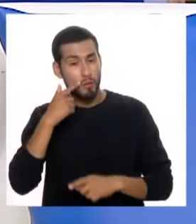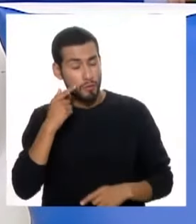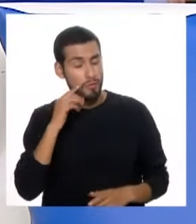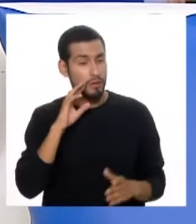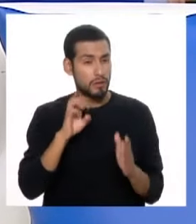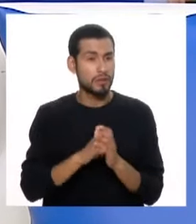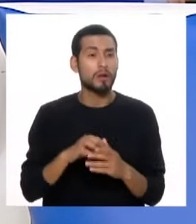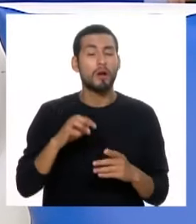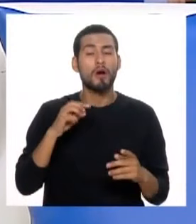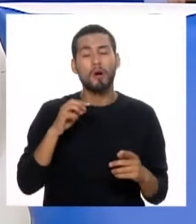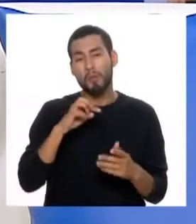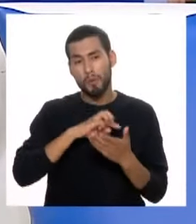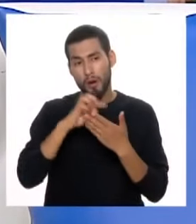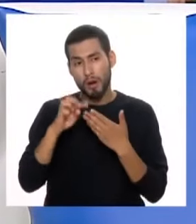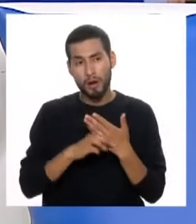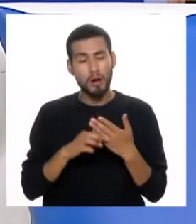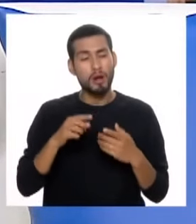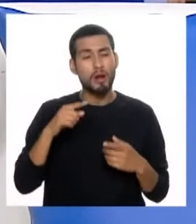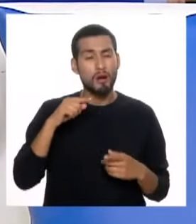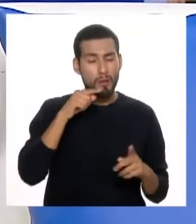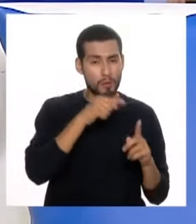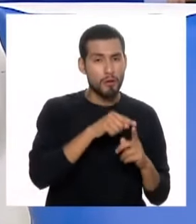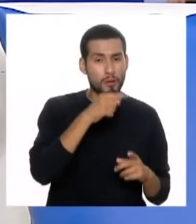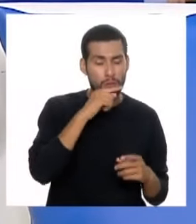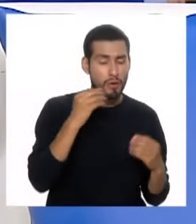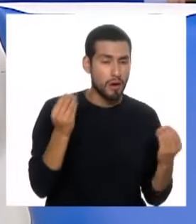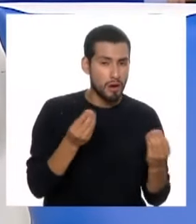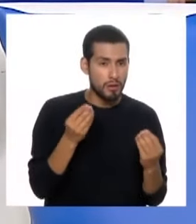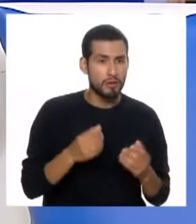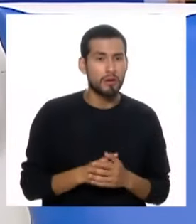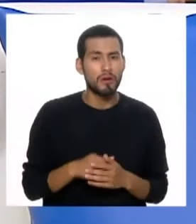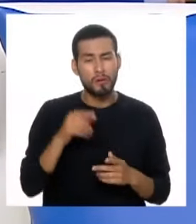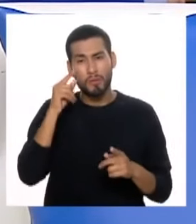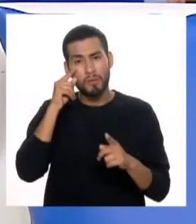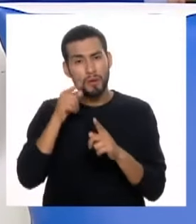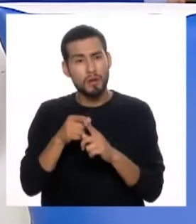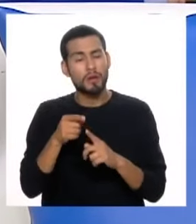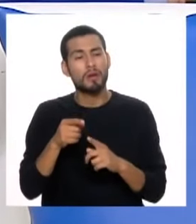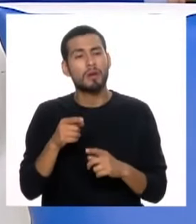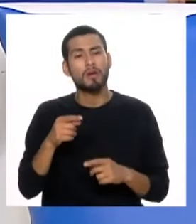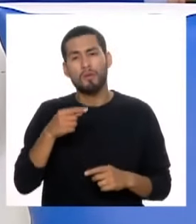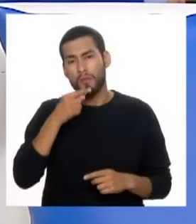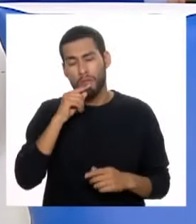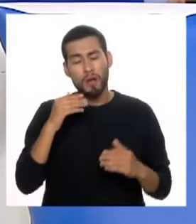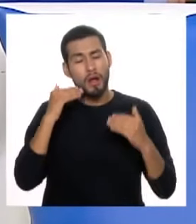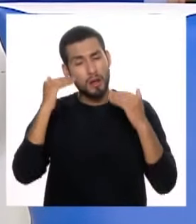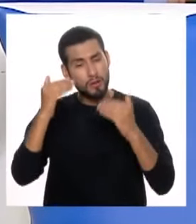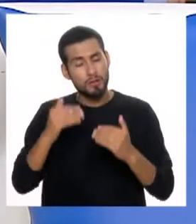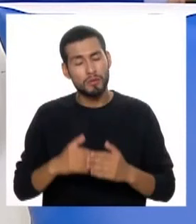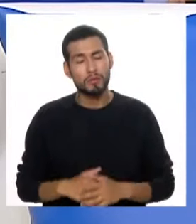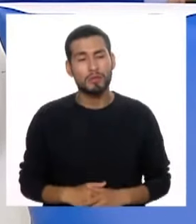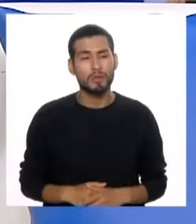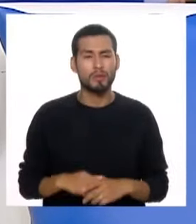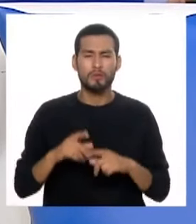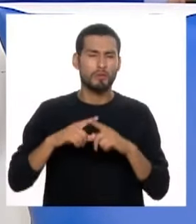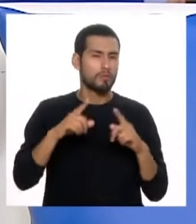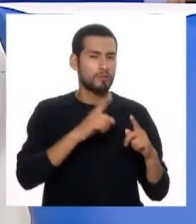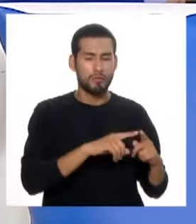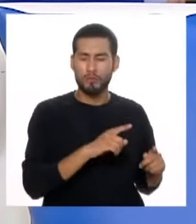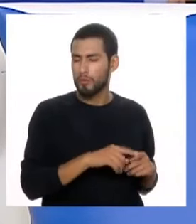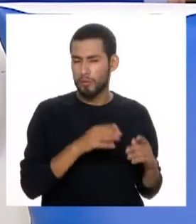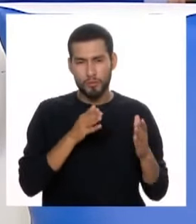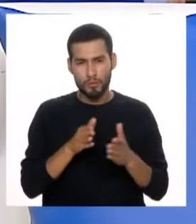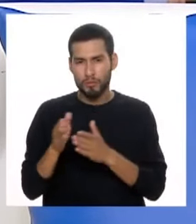ejemplo, campaña dirigida a adolescentes, campañas dirigidas a mujeres adultas en diversos